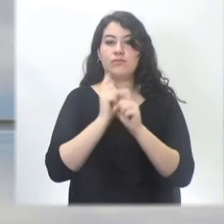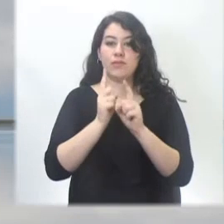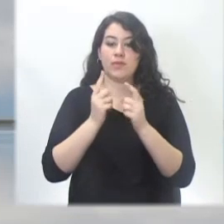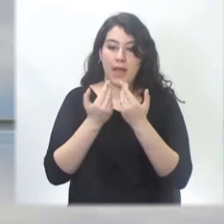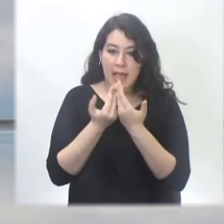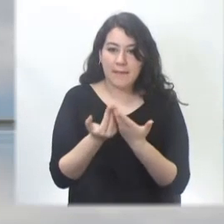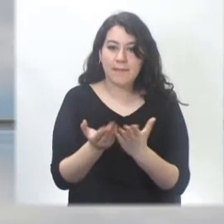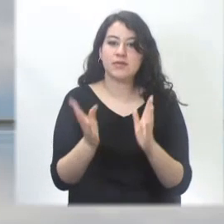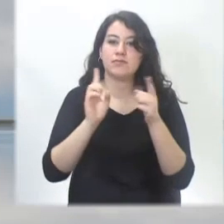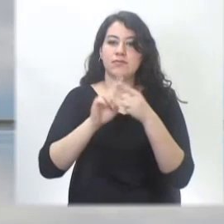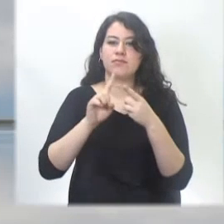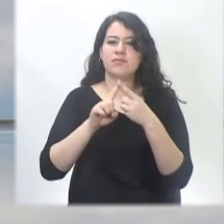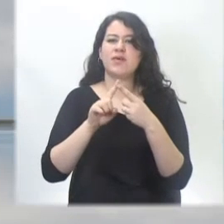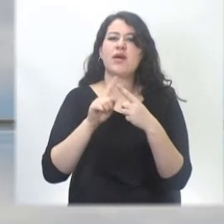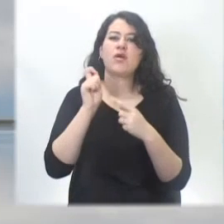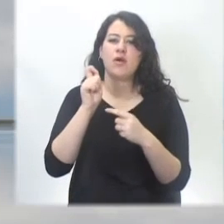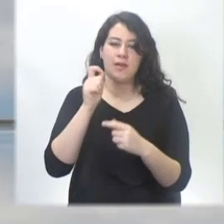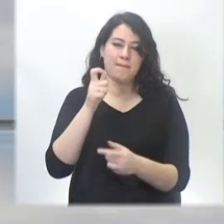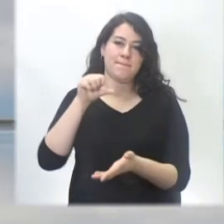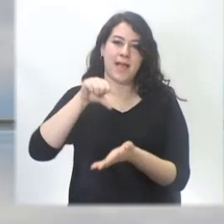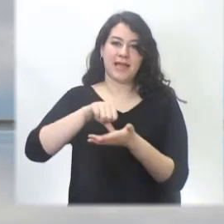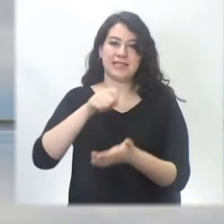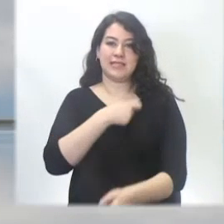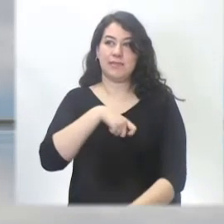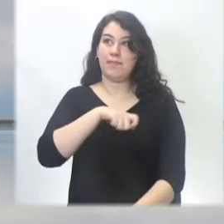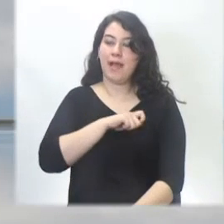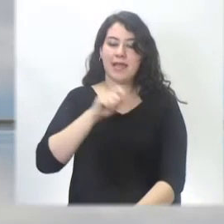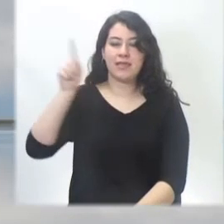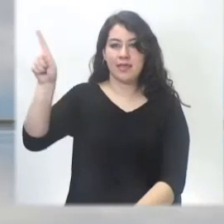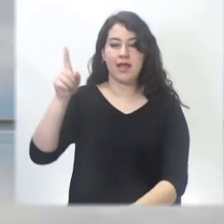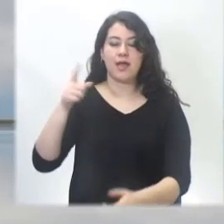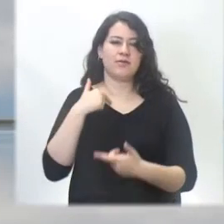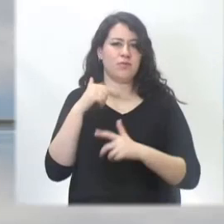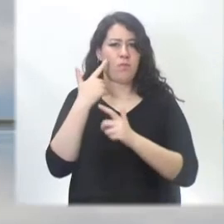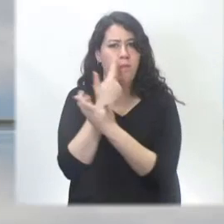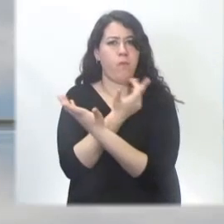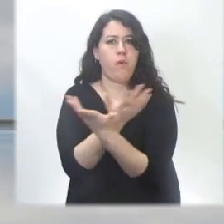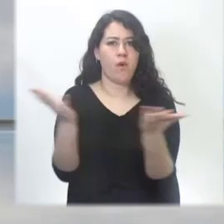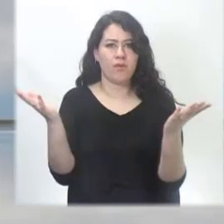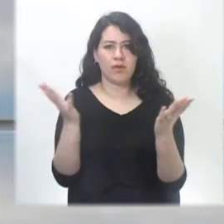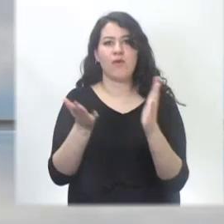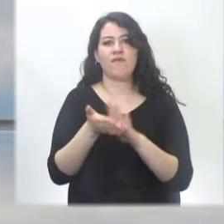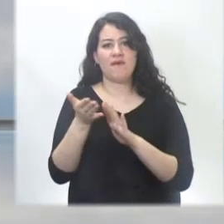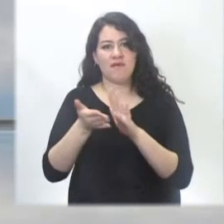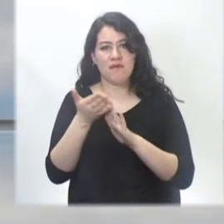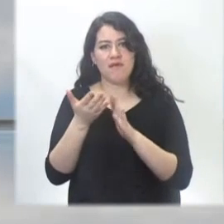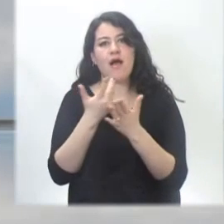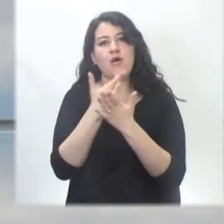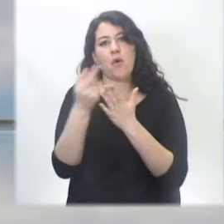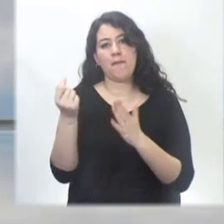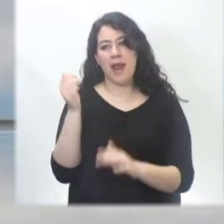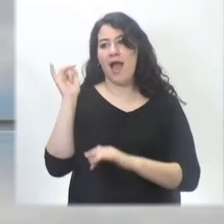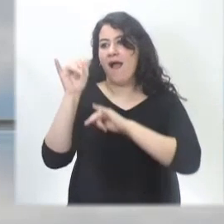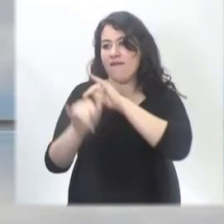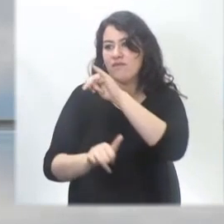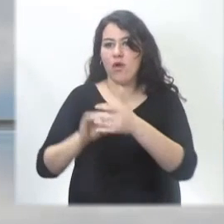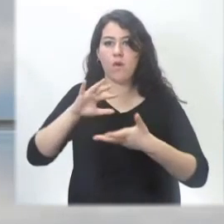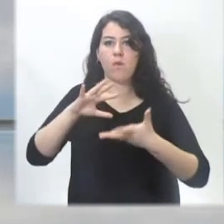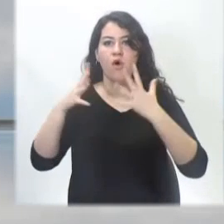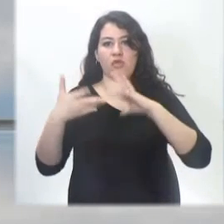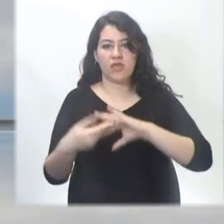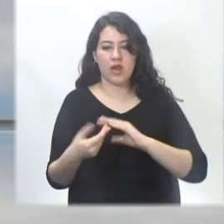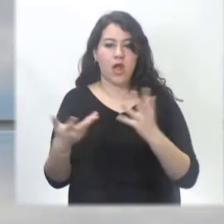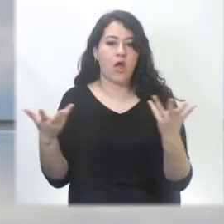negociaciones con el Reino de España. Desde ese momento se ha hecho público el tipo de unidades que se iban a adquirir, el estado de las